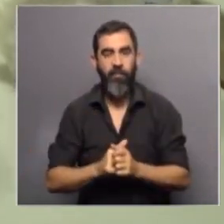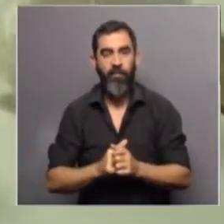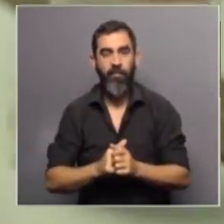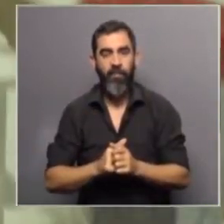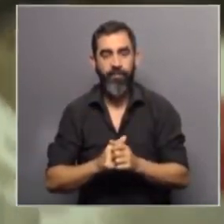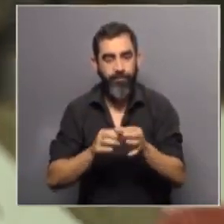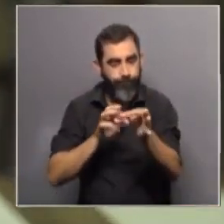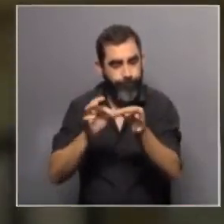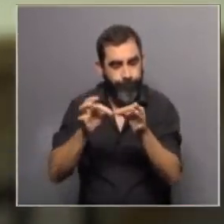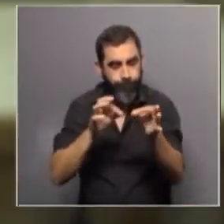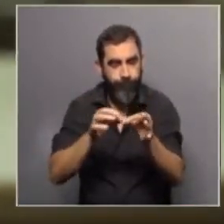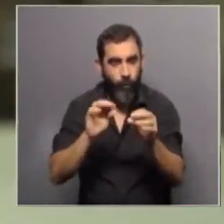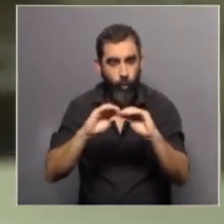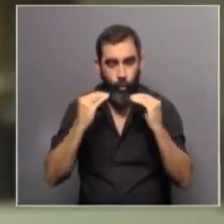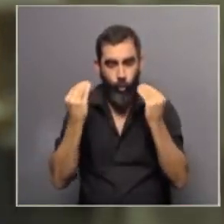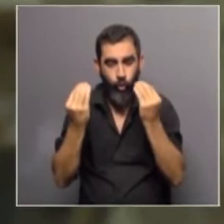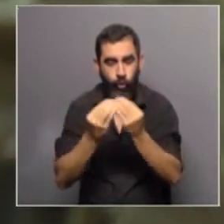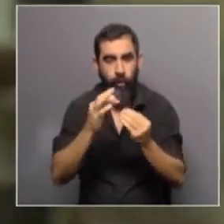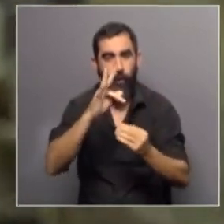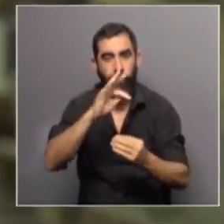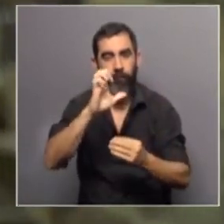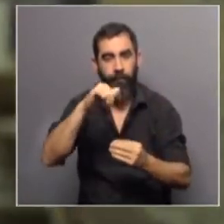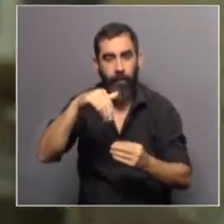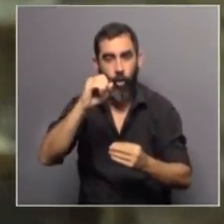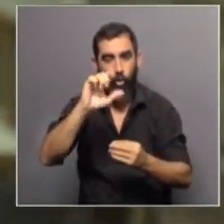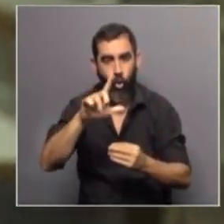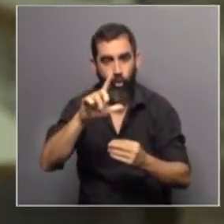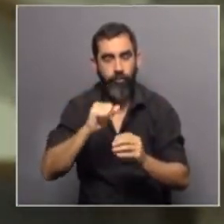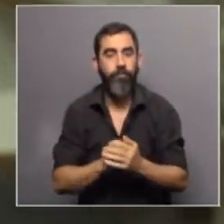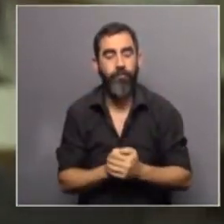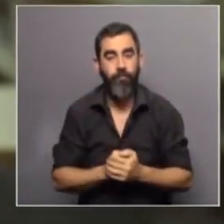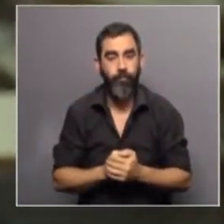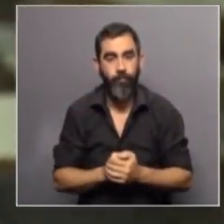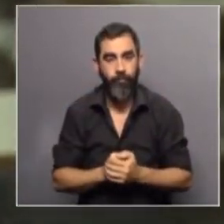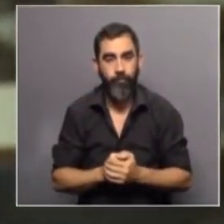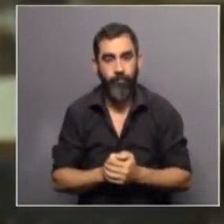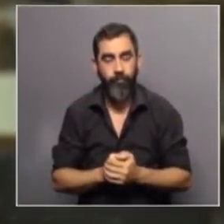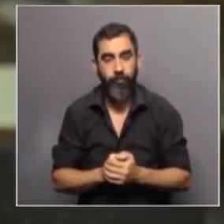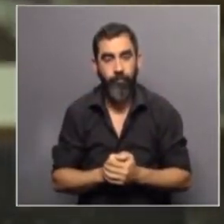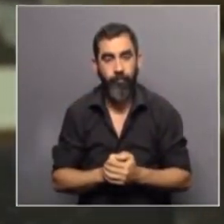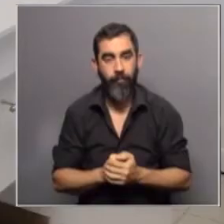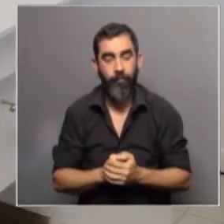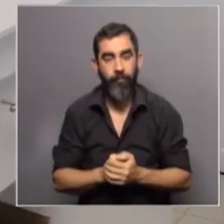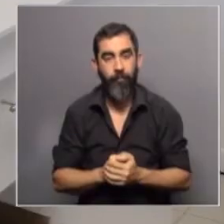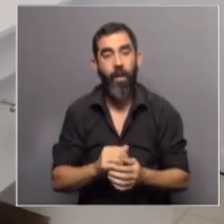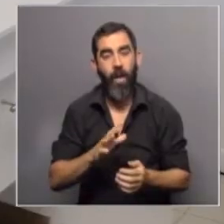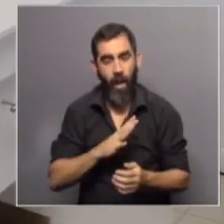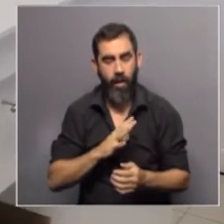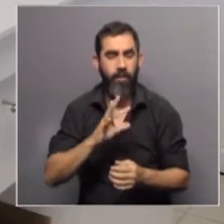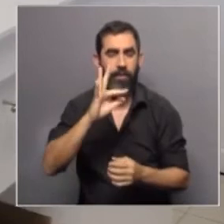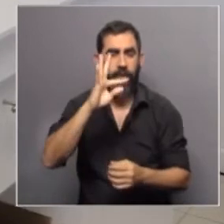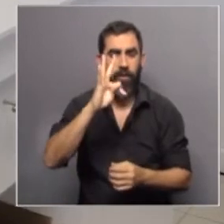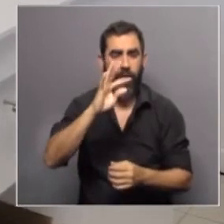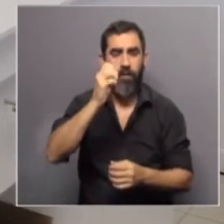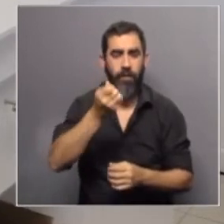la cantidad de fenoles totales. Acá el compuesto bioactivo es el comúnmente llamado flavonoide. Tienen taninos, tienen